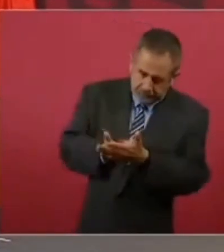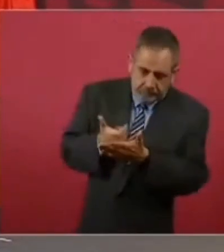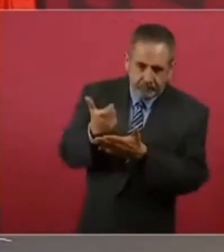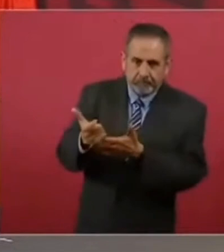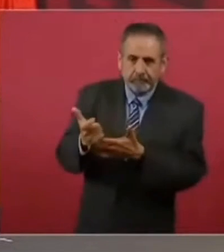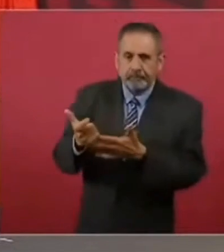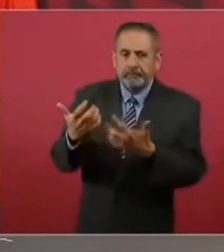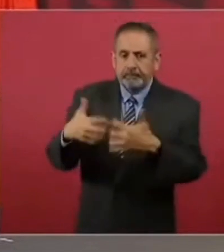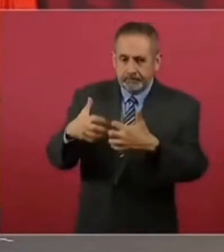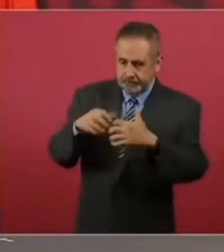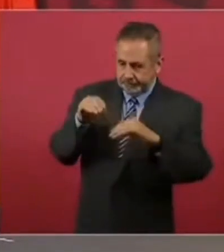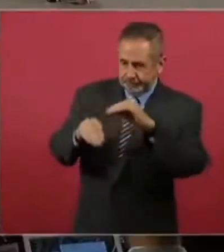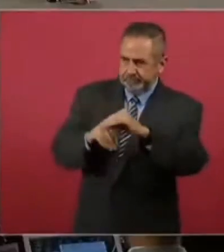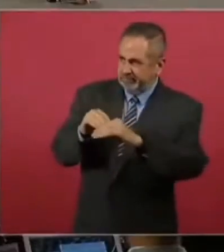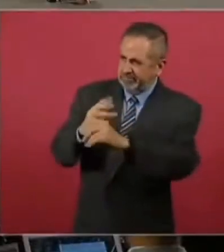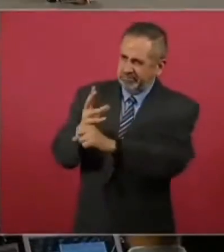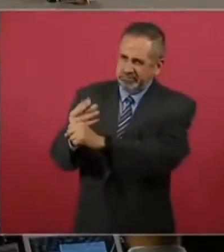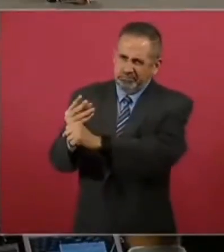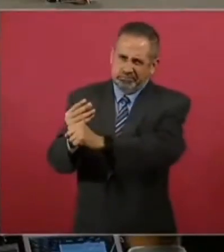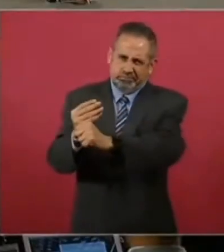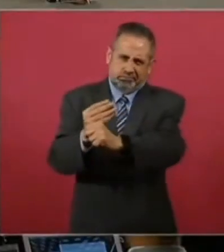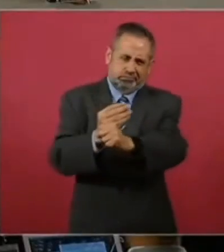para terminar